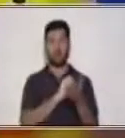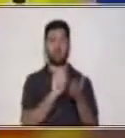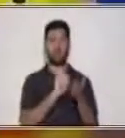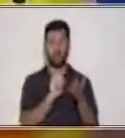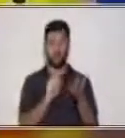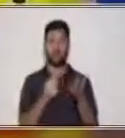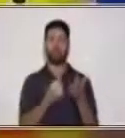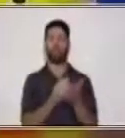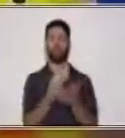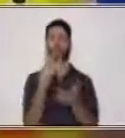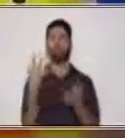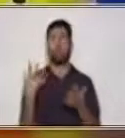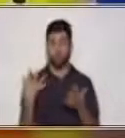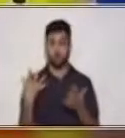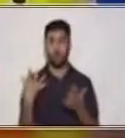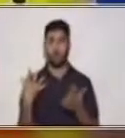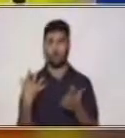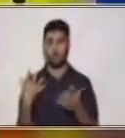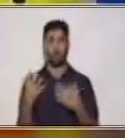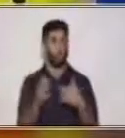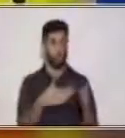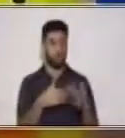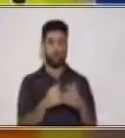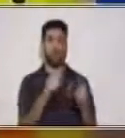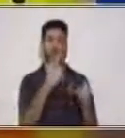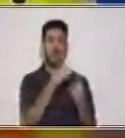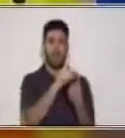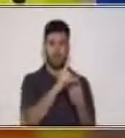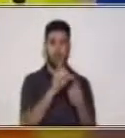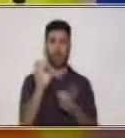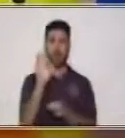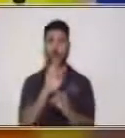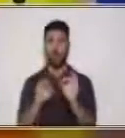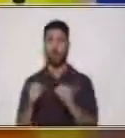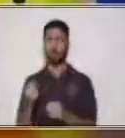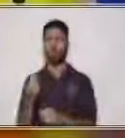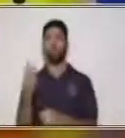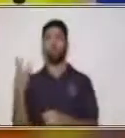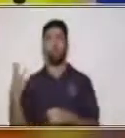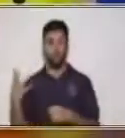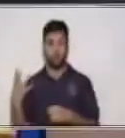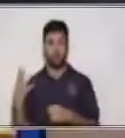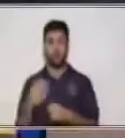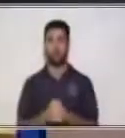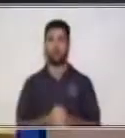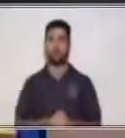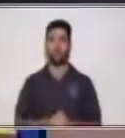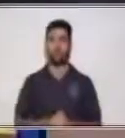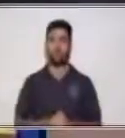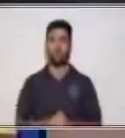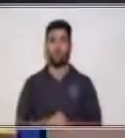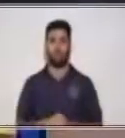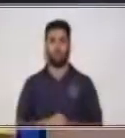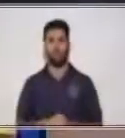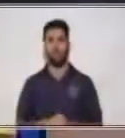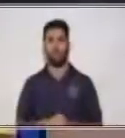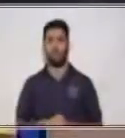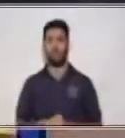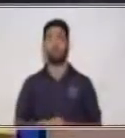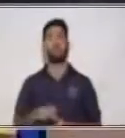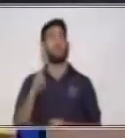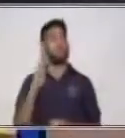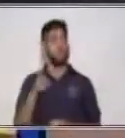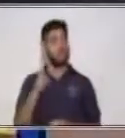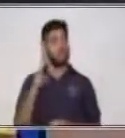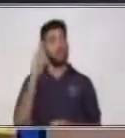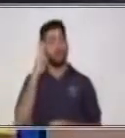los números, ya sea en letras o en números, ¿sí? Y siempre